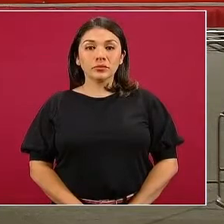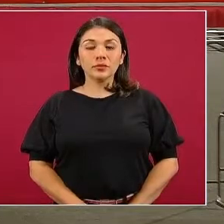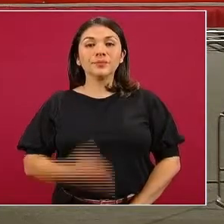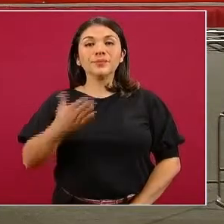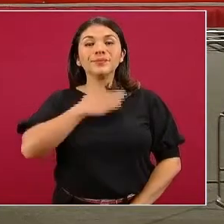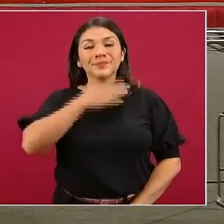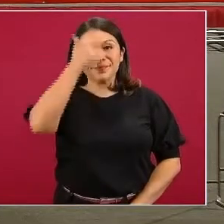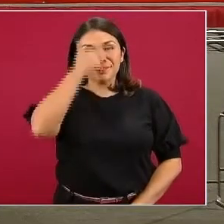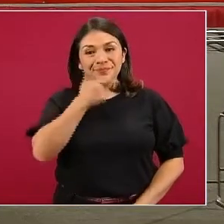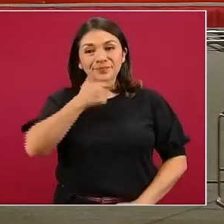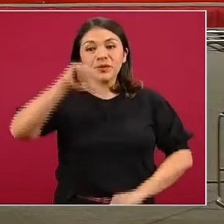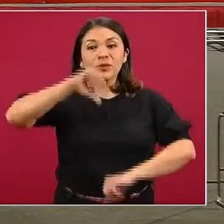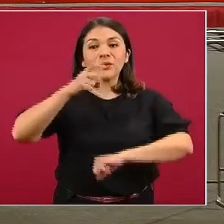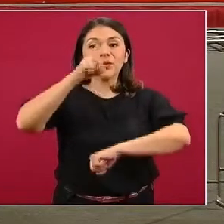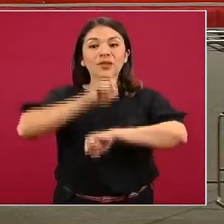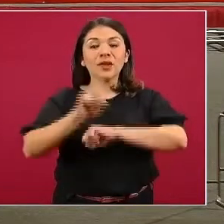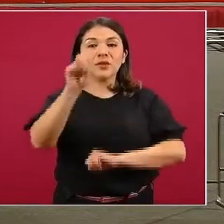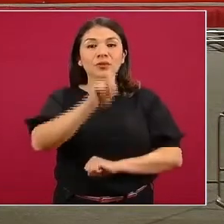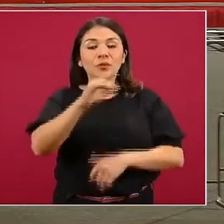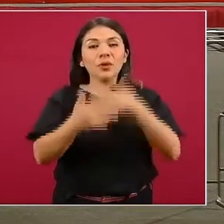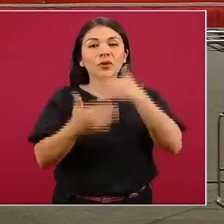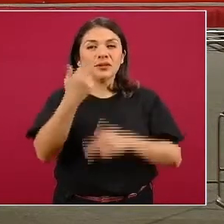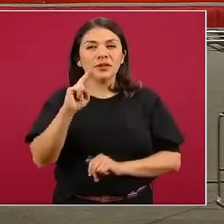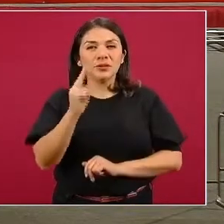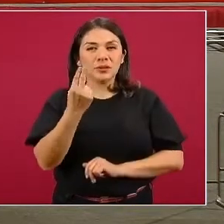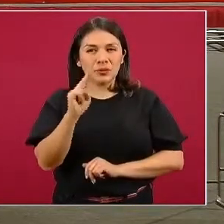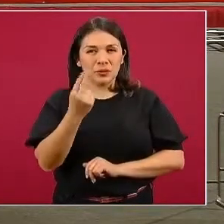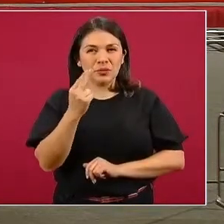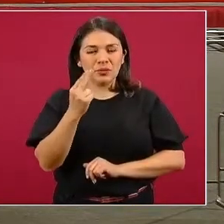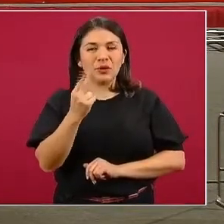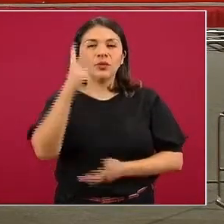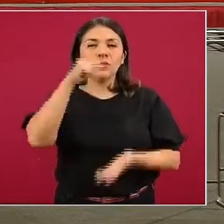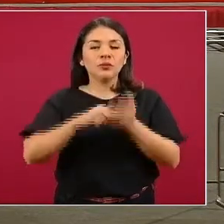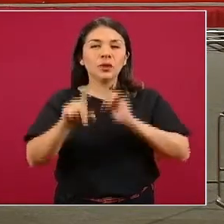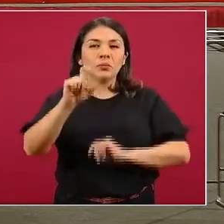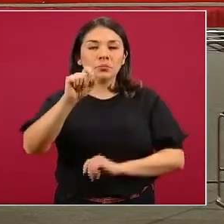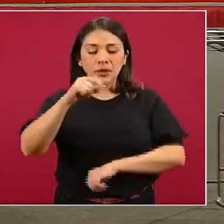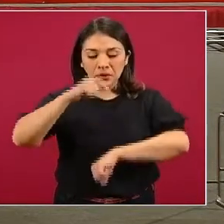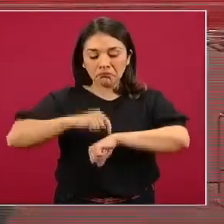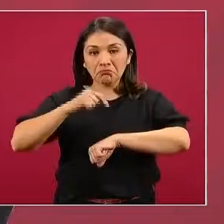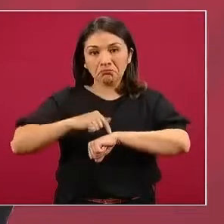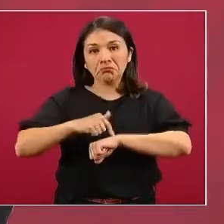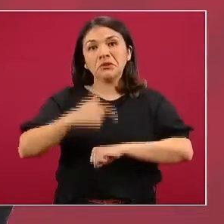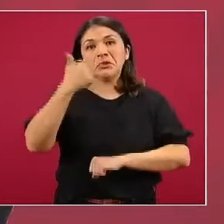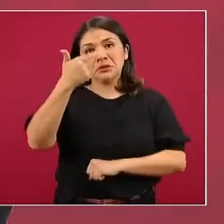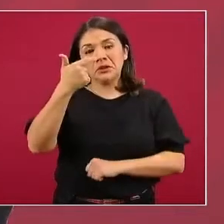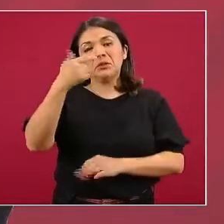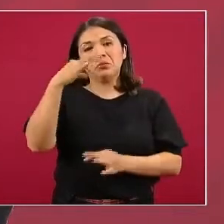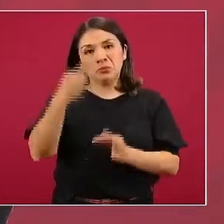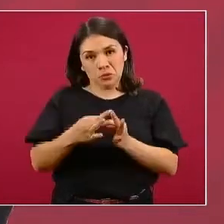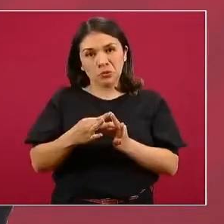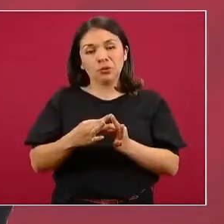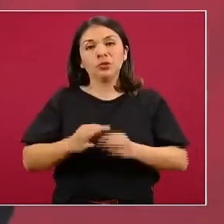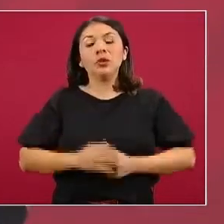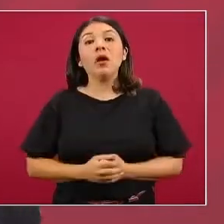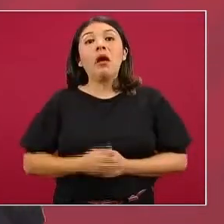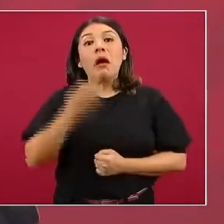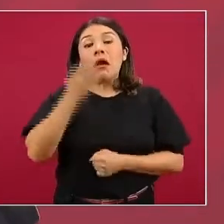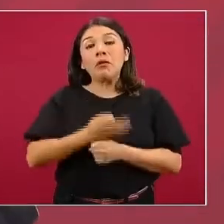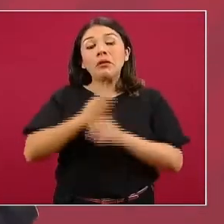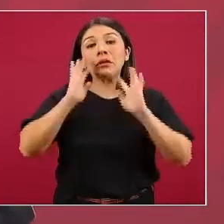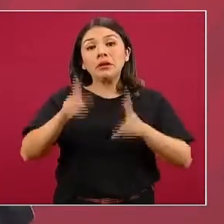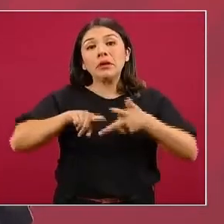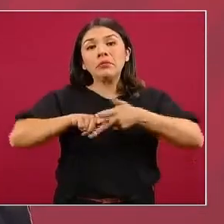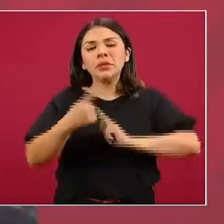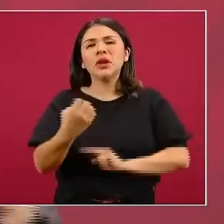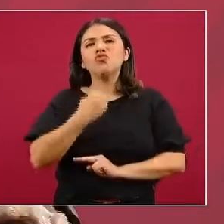Muy buenas noches, hoy es domingo 15 de noviembre de 2020, son las 19 horas en punto y vamos a iniciar la